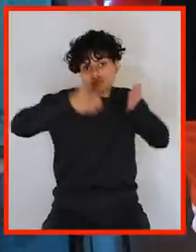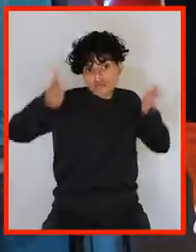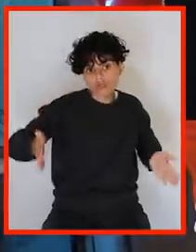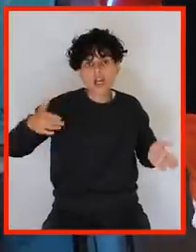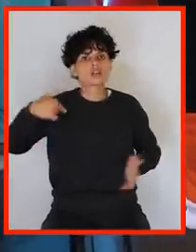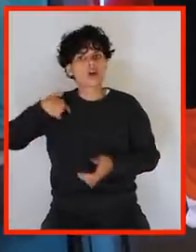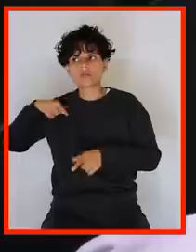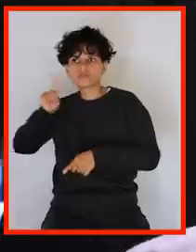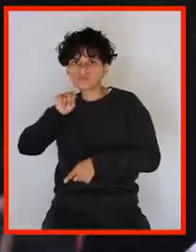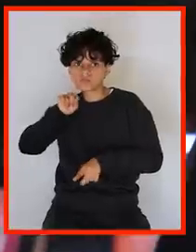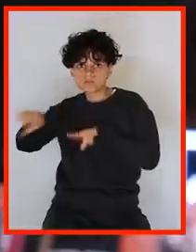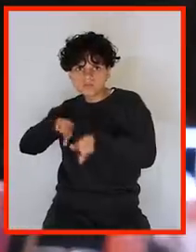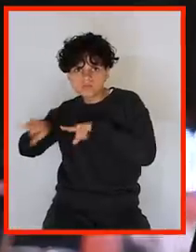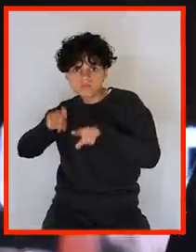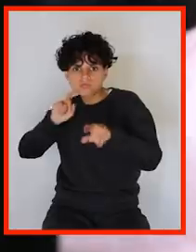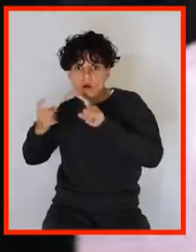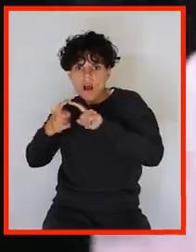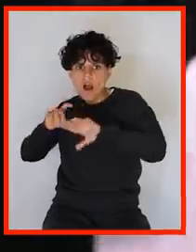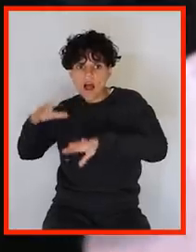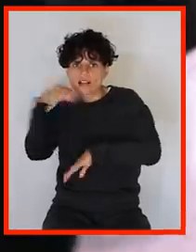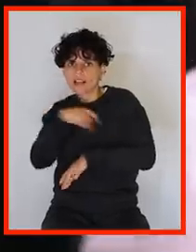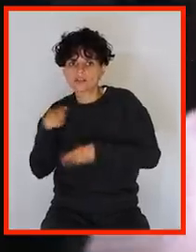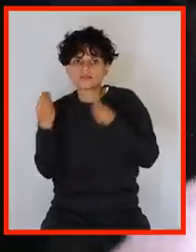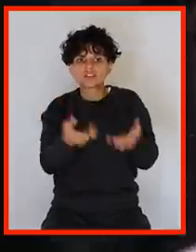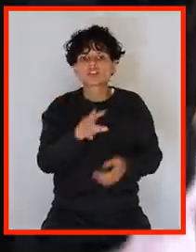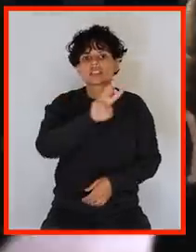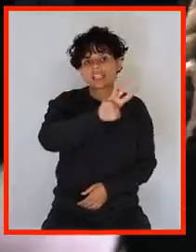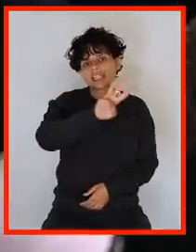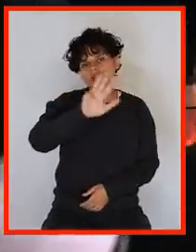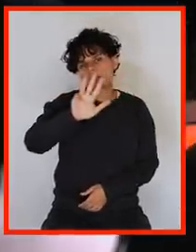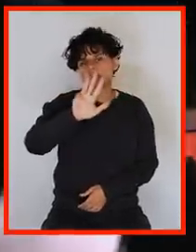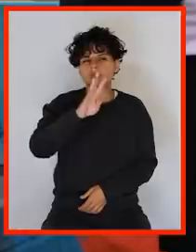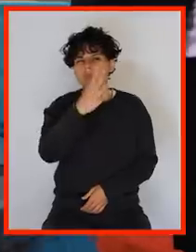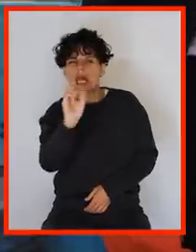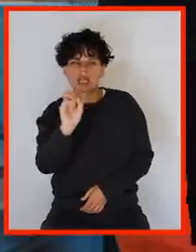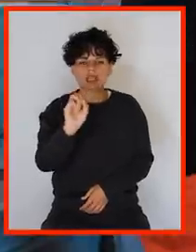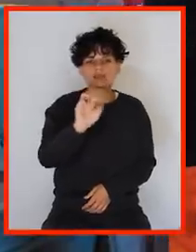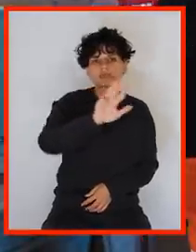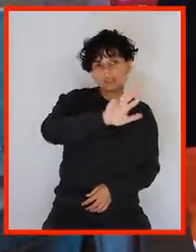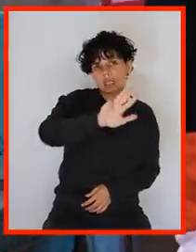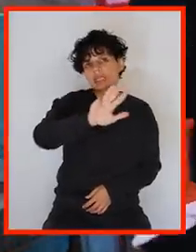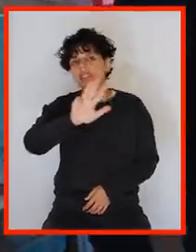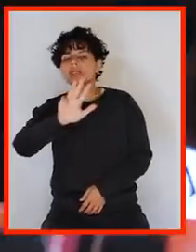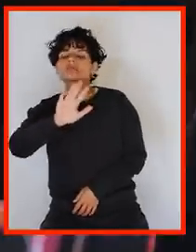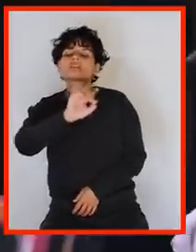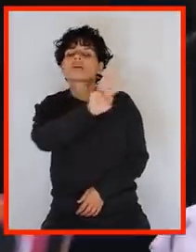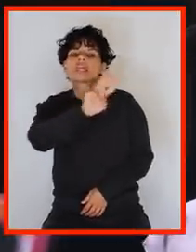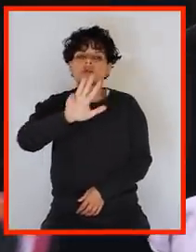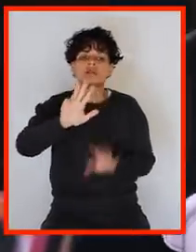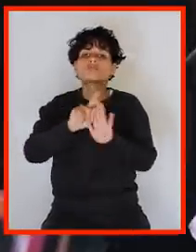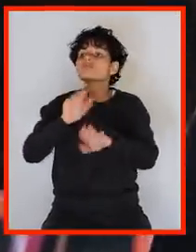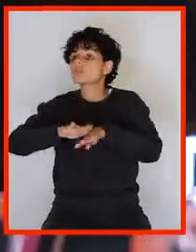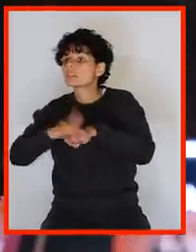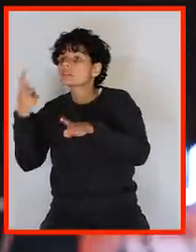tiro. Ya, se la mueve al tiro. ¿41? No, soy 39. ¿39? No, soy 40. ¿40? ¿39, 40? Ya. 40, bueno. Una